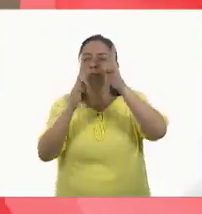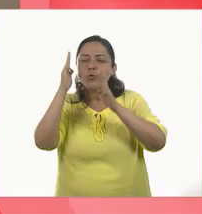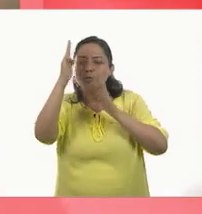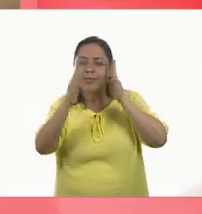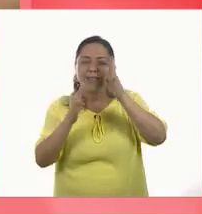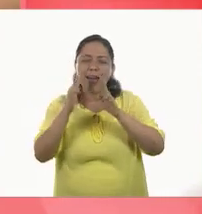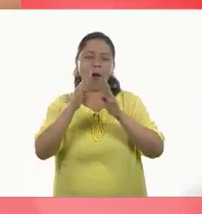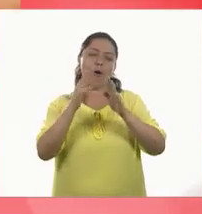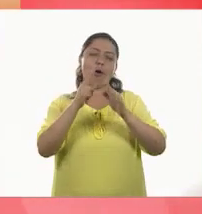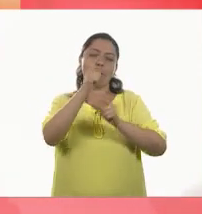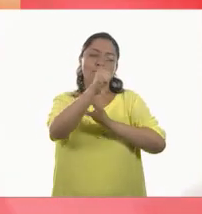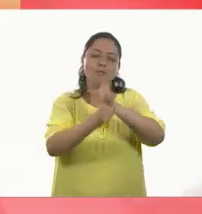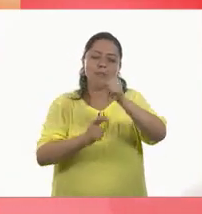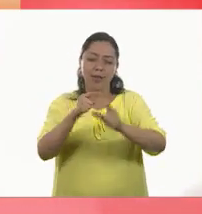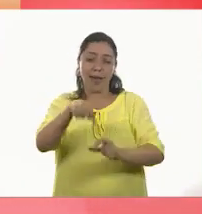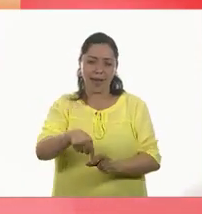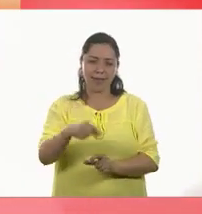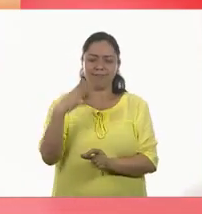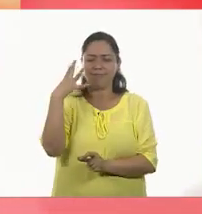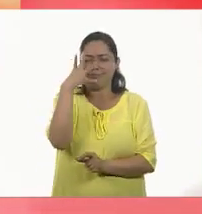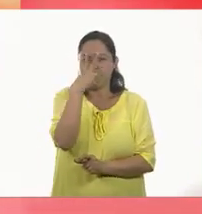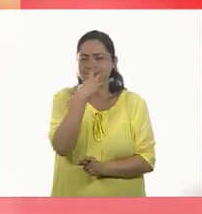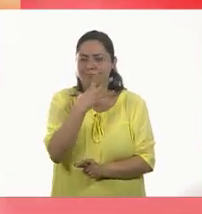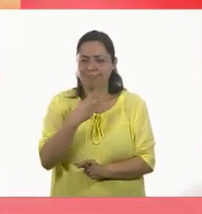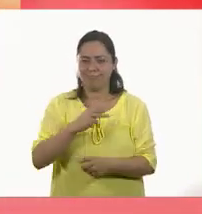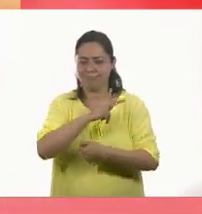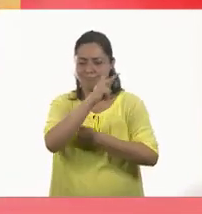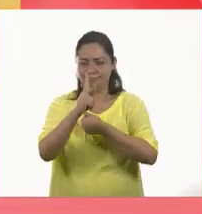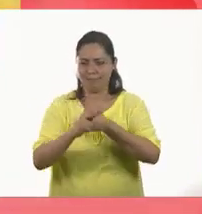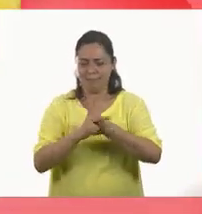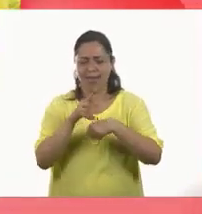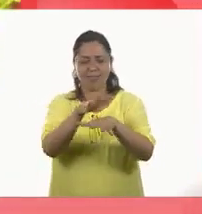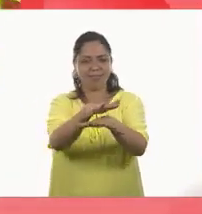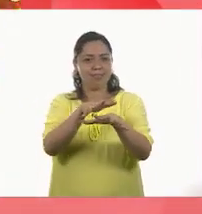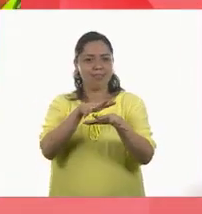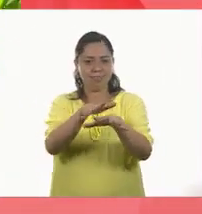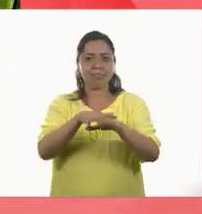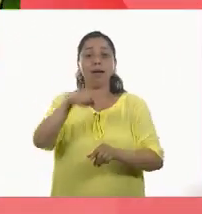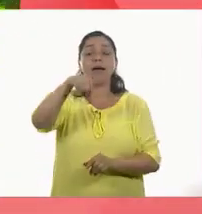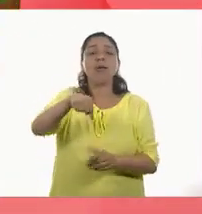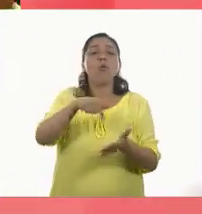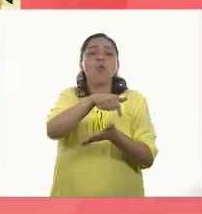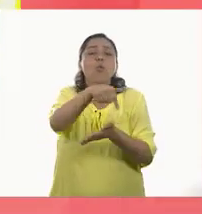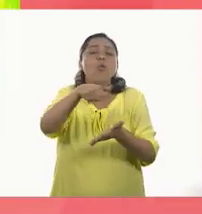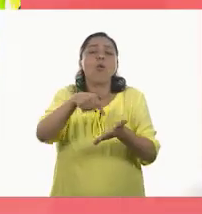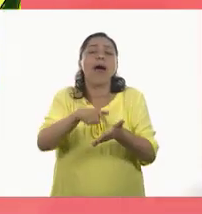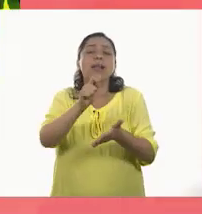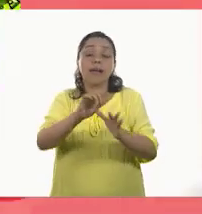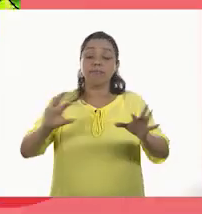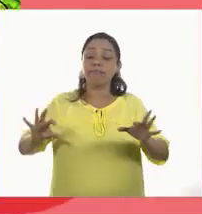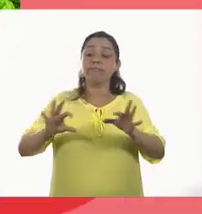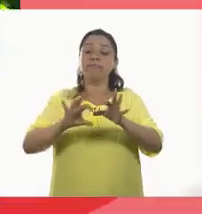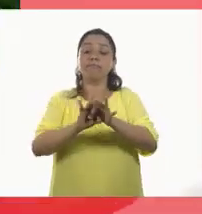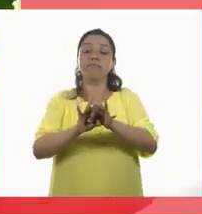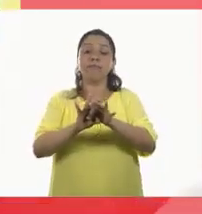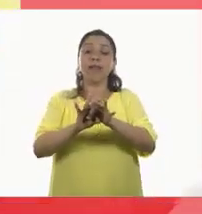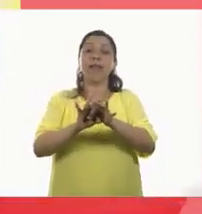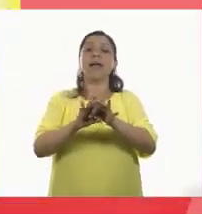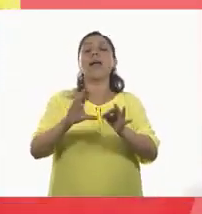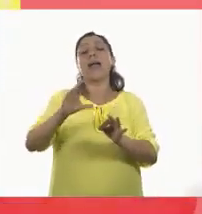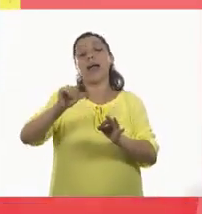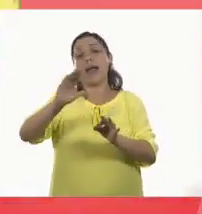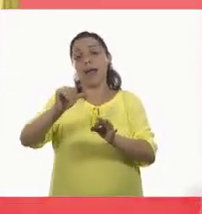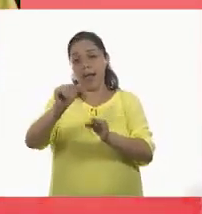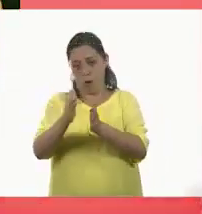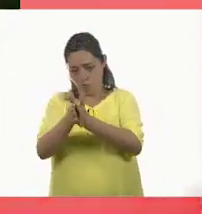país. Tabasco se destaca por ser una región fuertemente ligada a la historia del cacao, pues fueron los